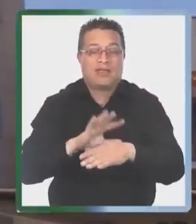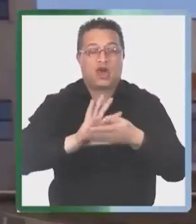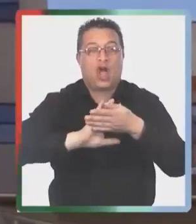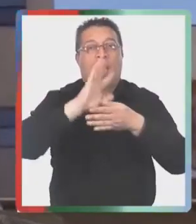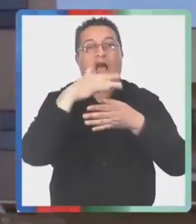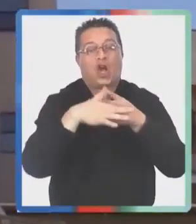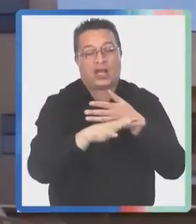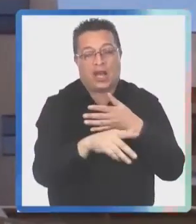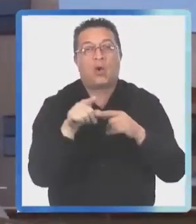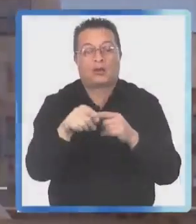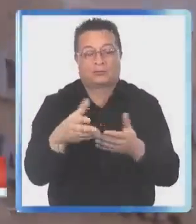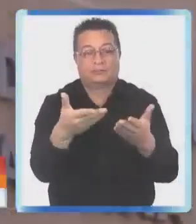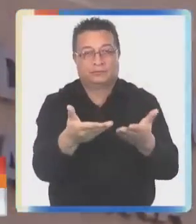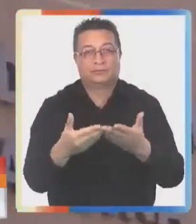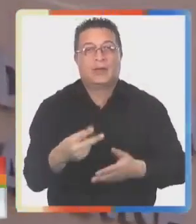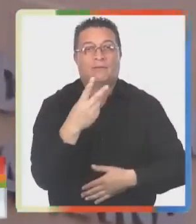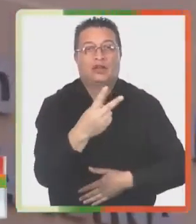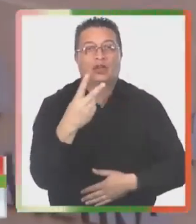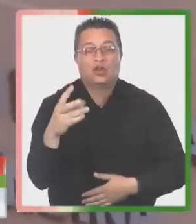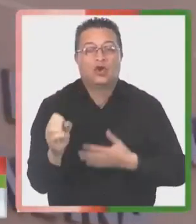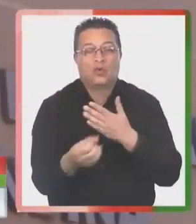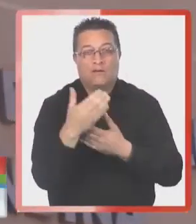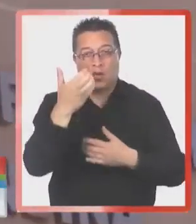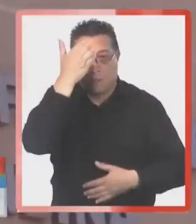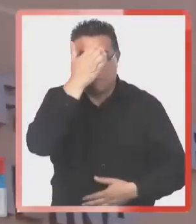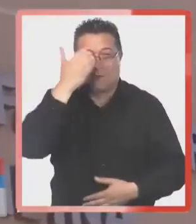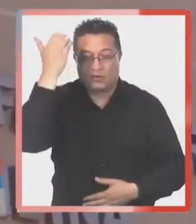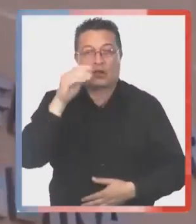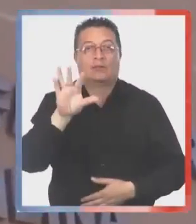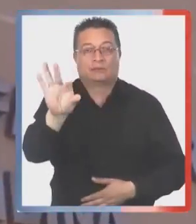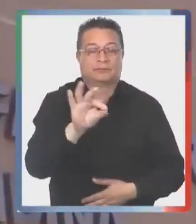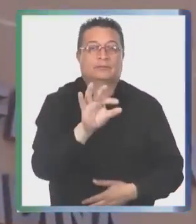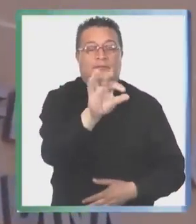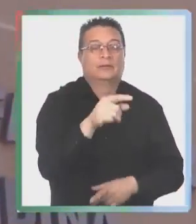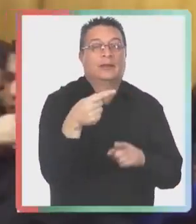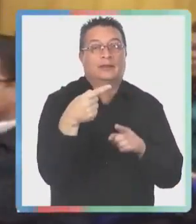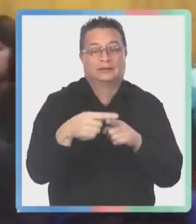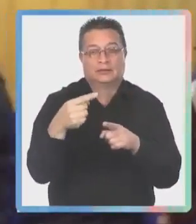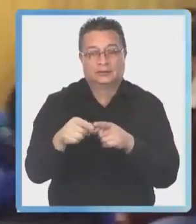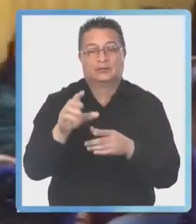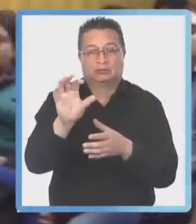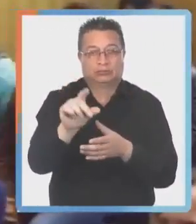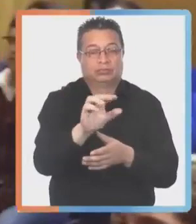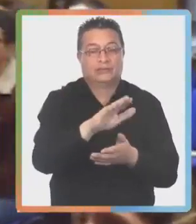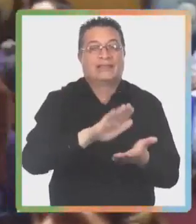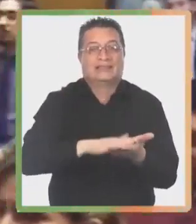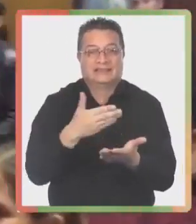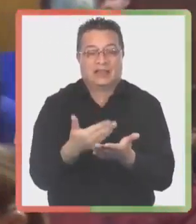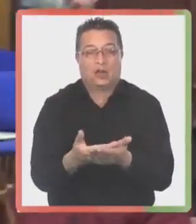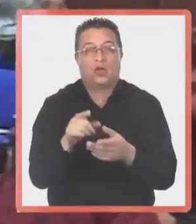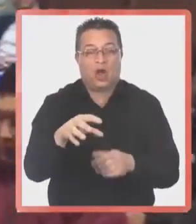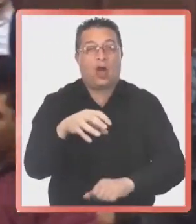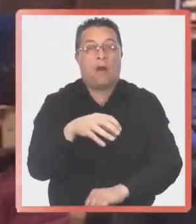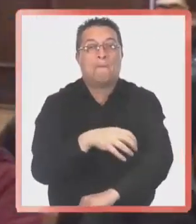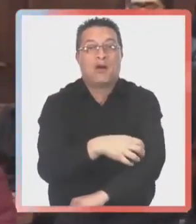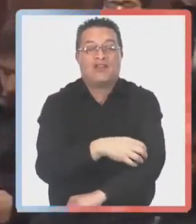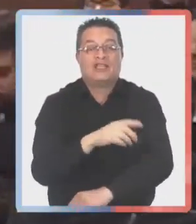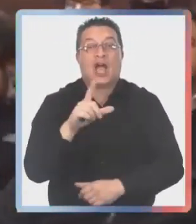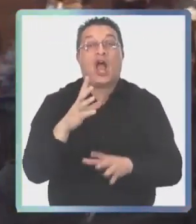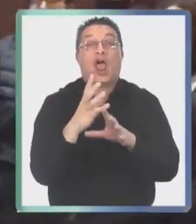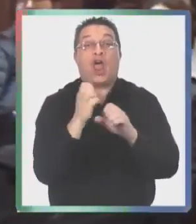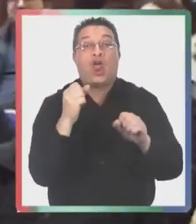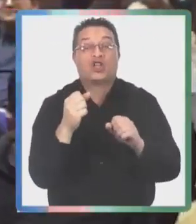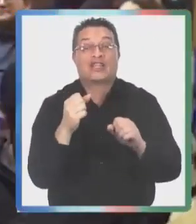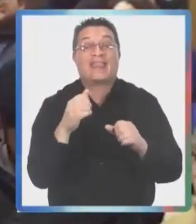del Colegio Médico Aconcagua recibieron a 22 nuevos profesionales que se integrarían a los distintos dispositivos de salud en